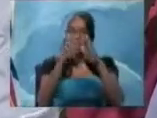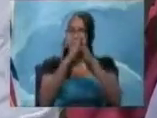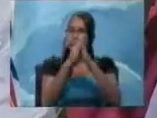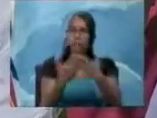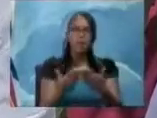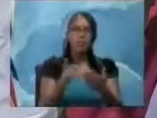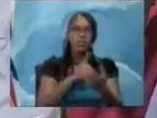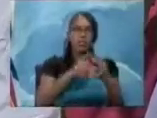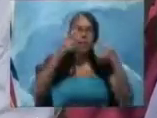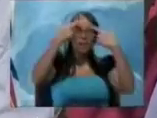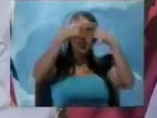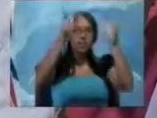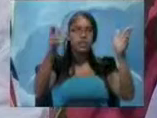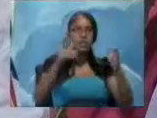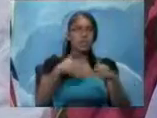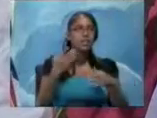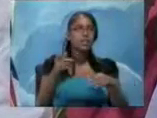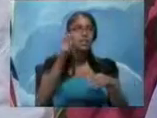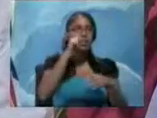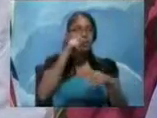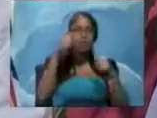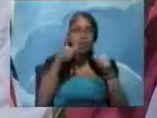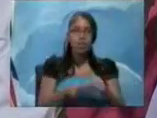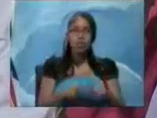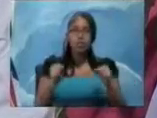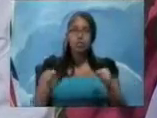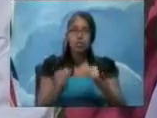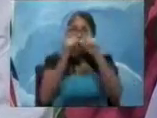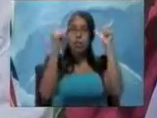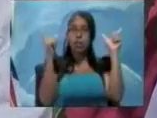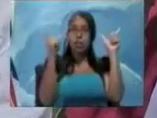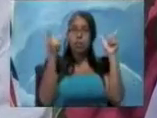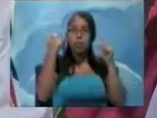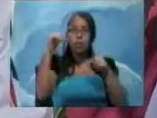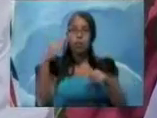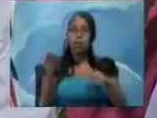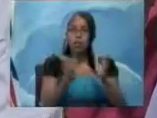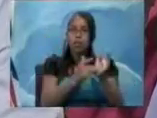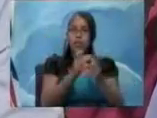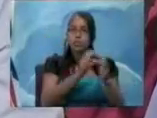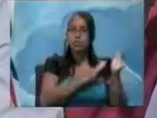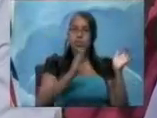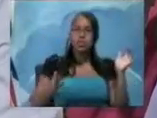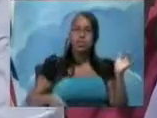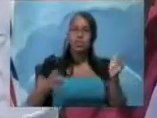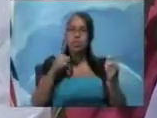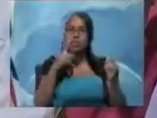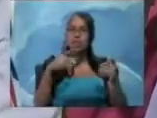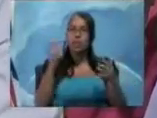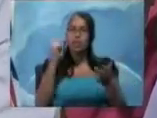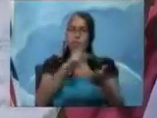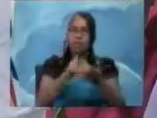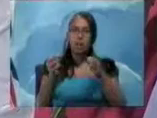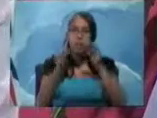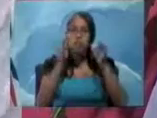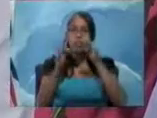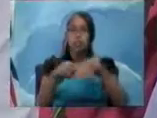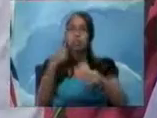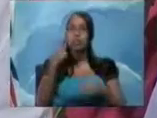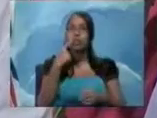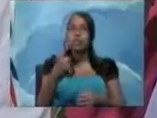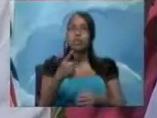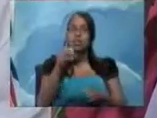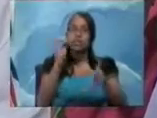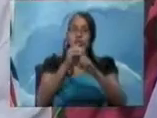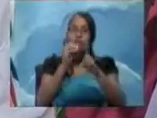de revelación que la samaritana quedó sorprendida por lo que Jesús le decía y qué fue la expresión cuando le dijo ve Llama a tu